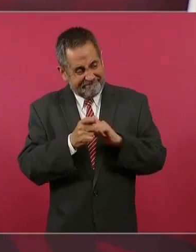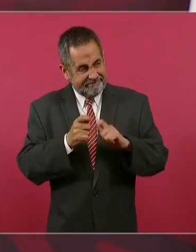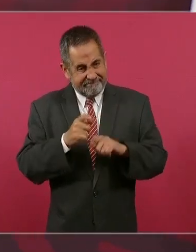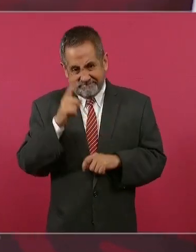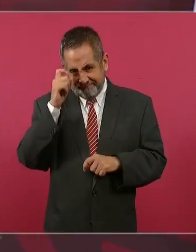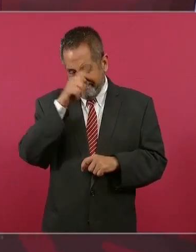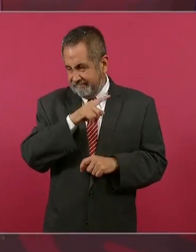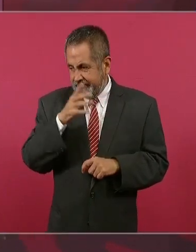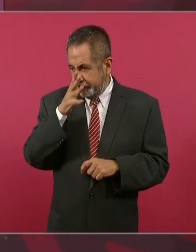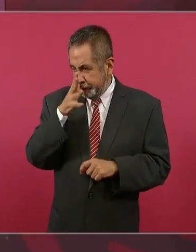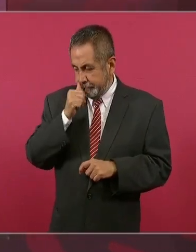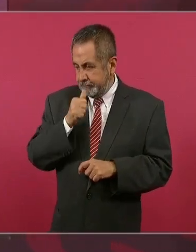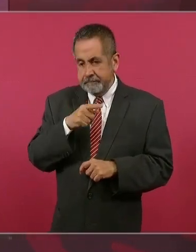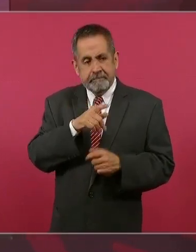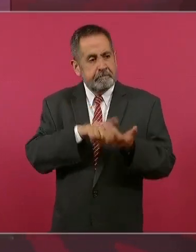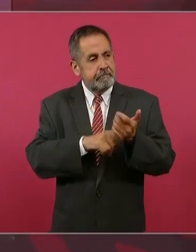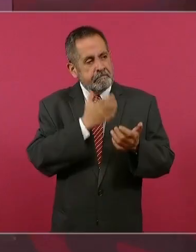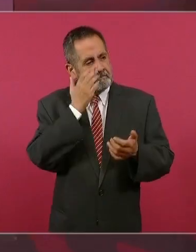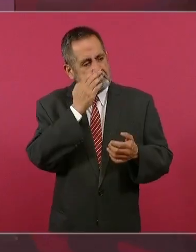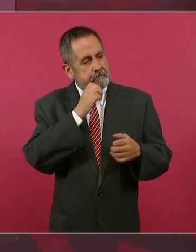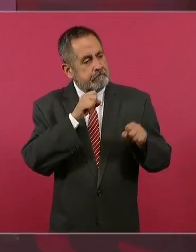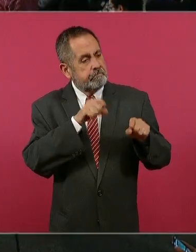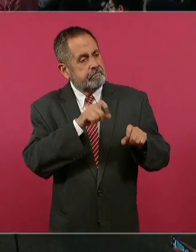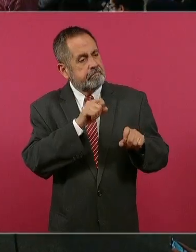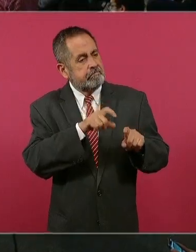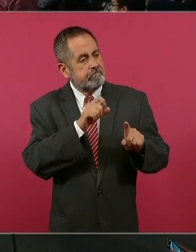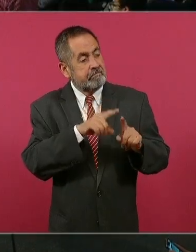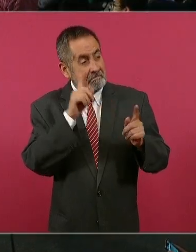con una mentalidad conservadora.